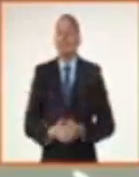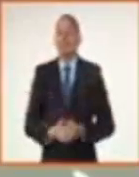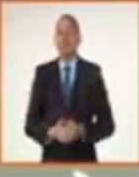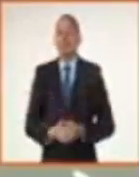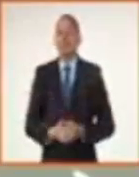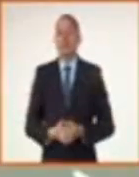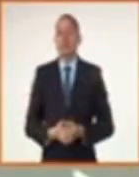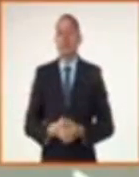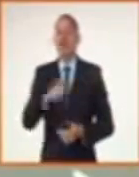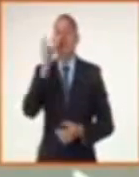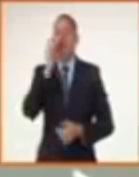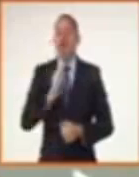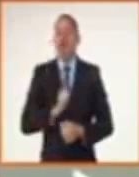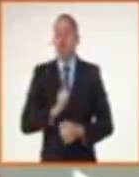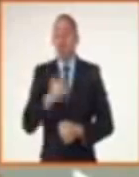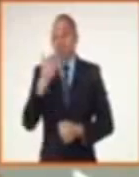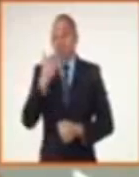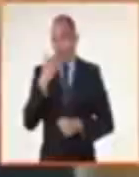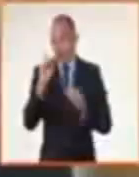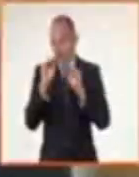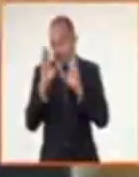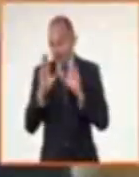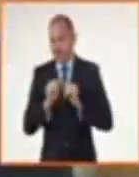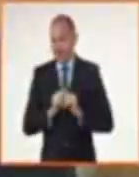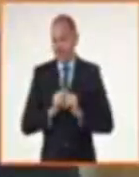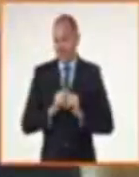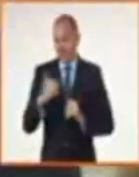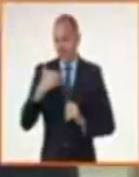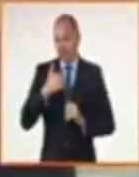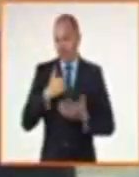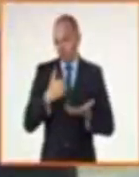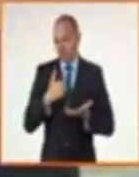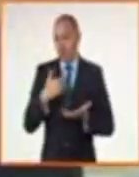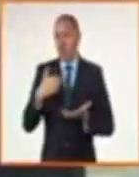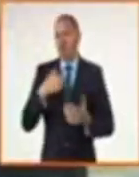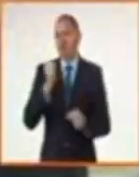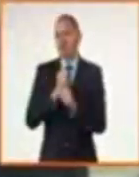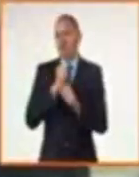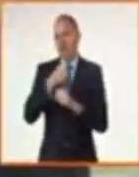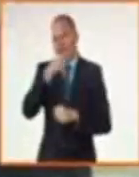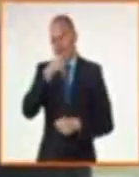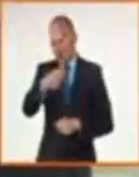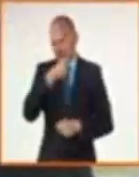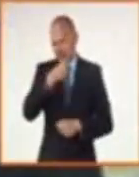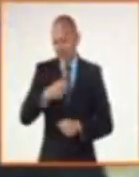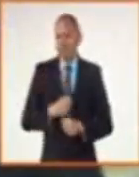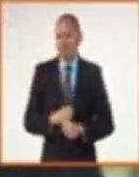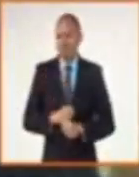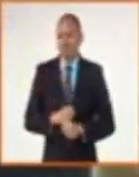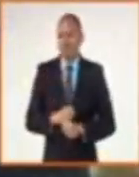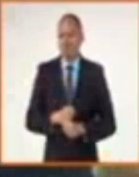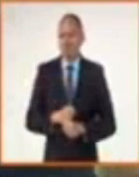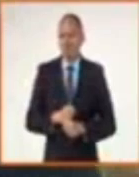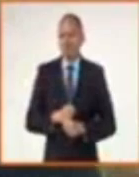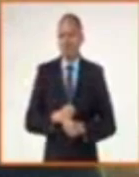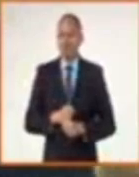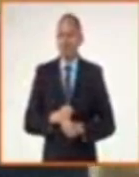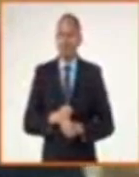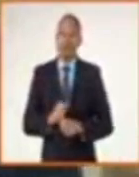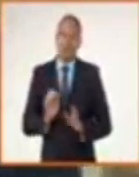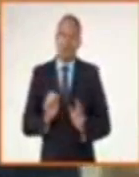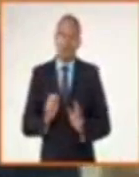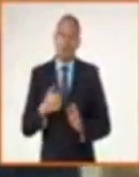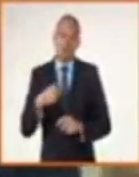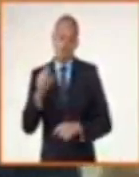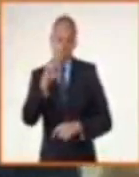Buenos días. Mi nombre es José Manuel Lapeira Casas, periodista de la Agencia Cubana de Noticias. Quería saber su consideración